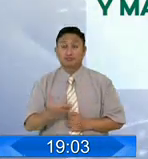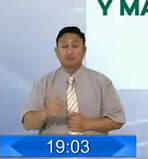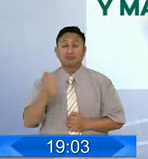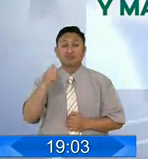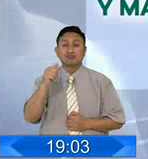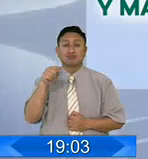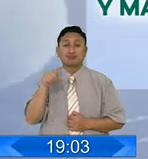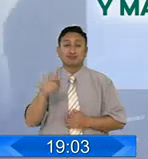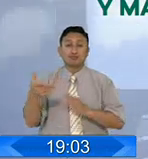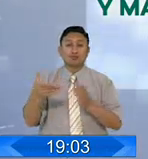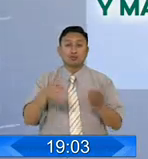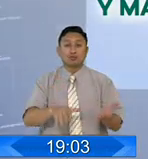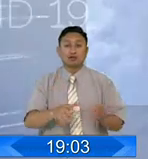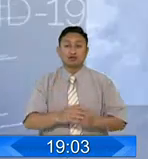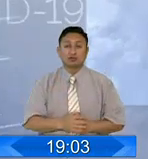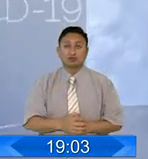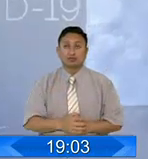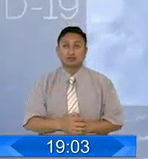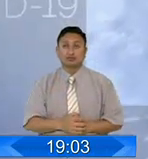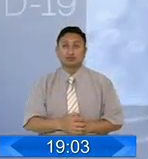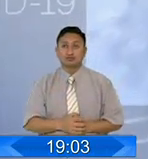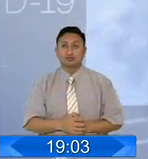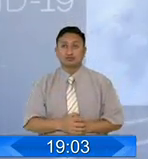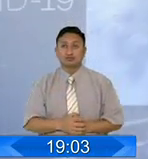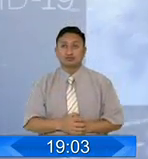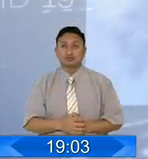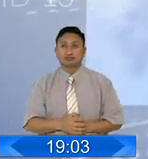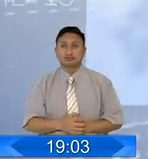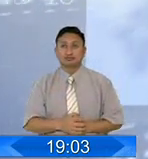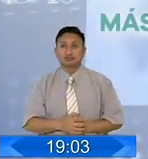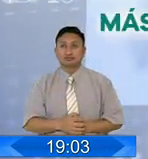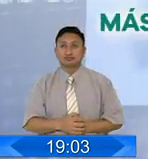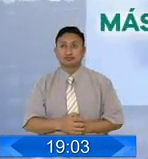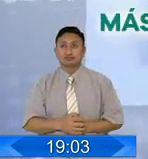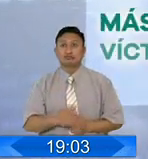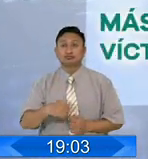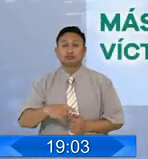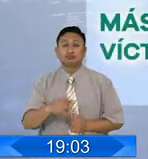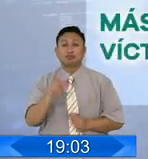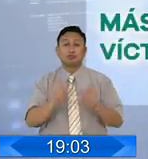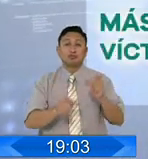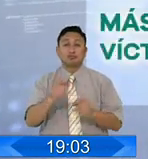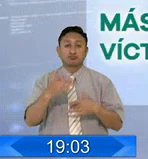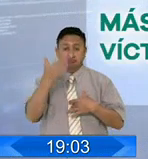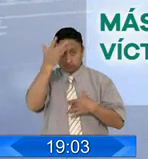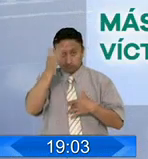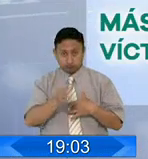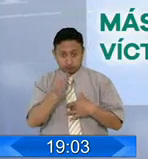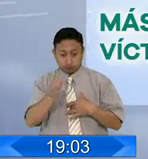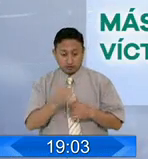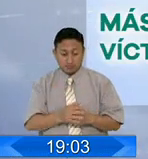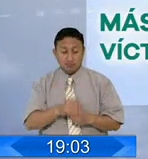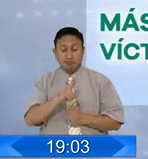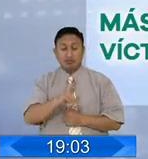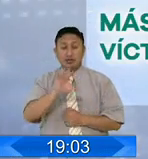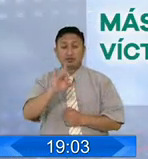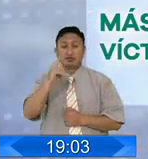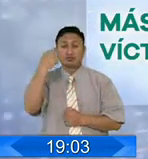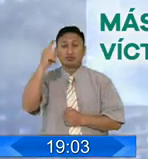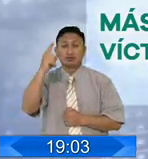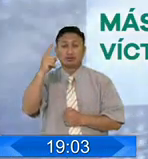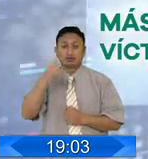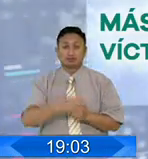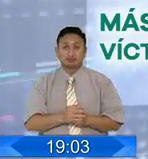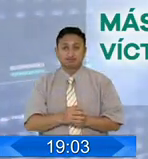fallecidos. Mientras que en el mundo entero, el número de contagios roza los 28 millones y